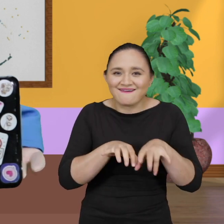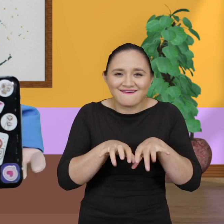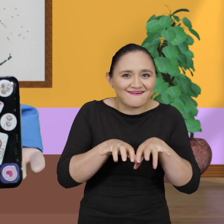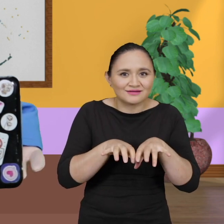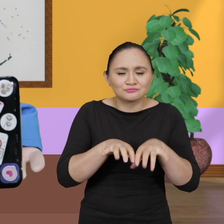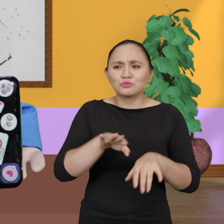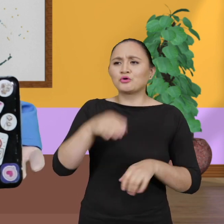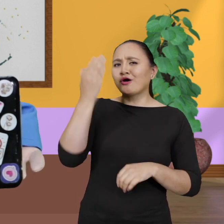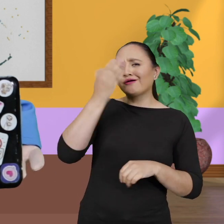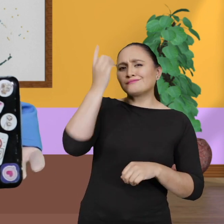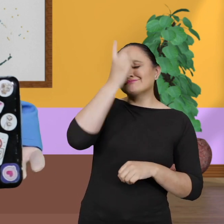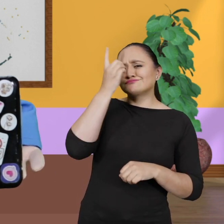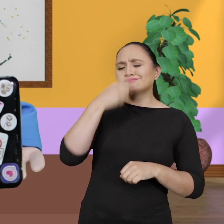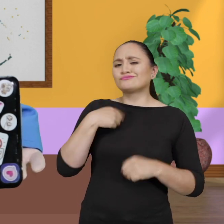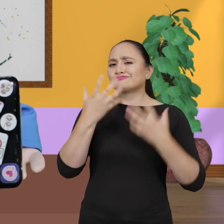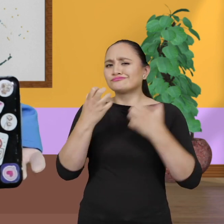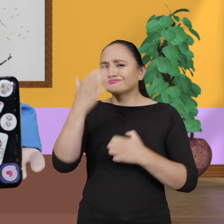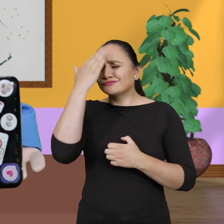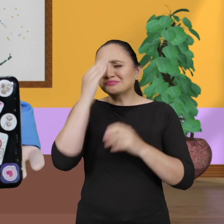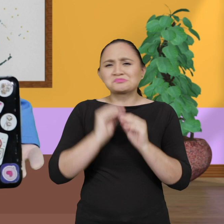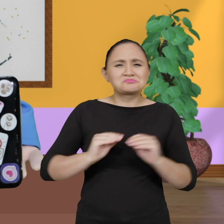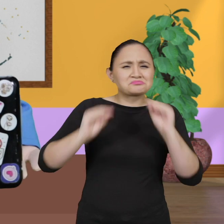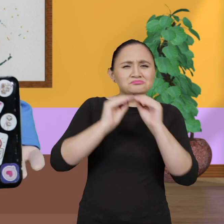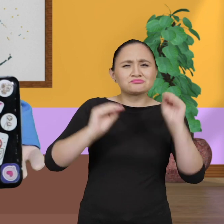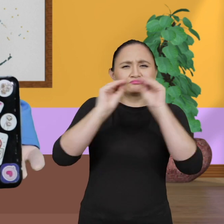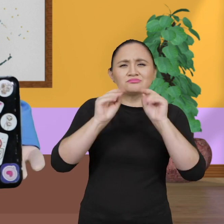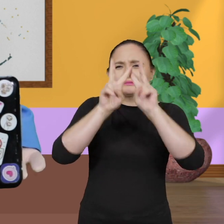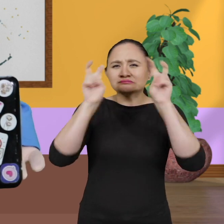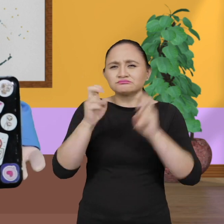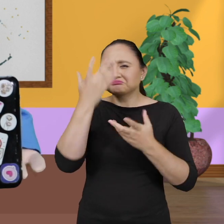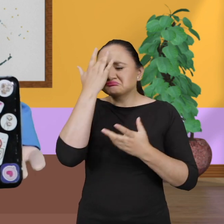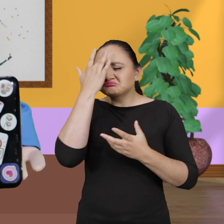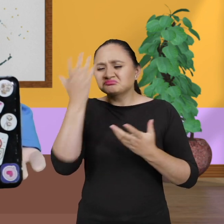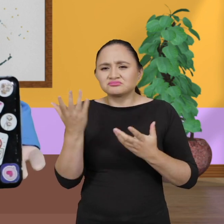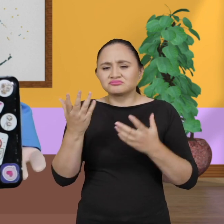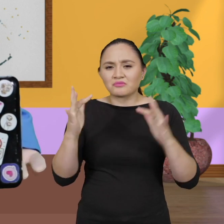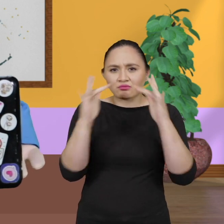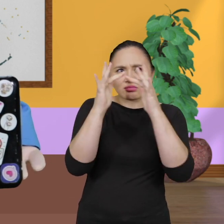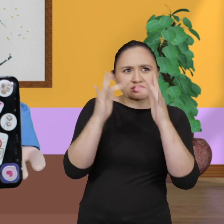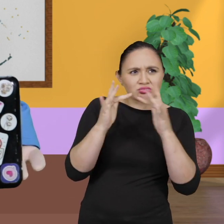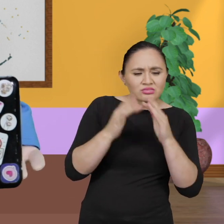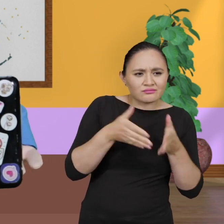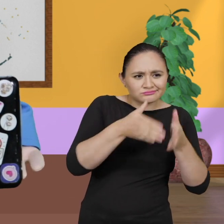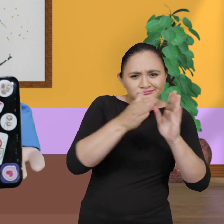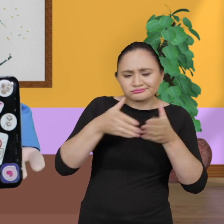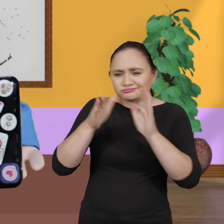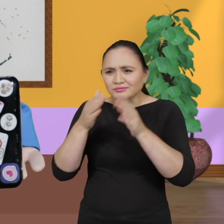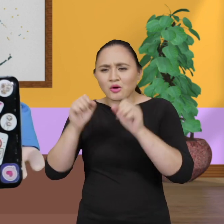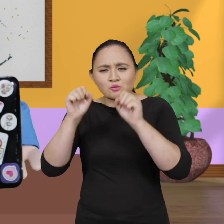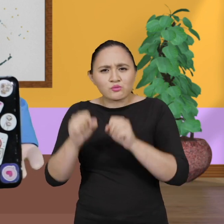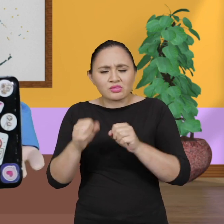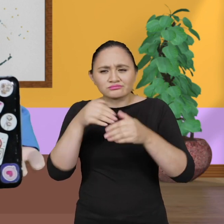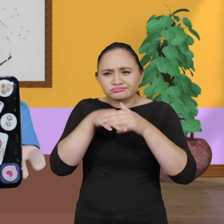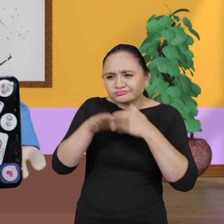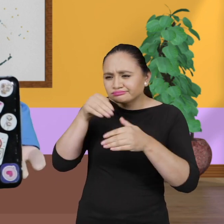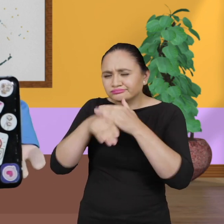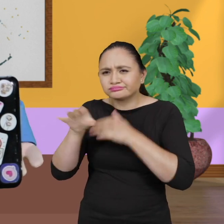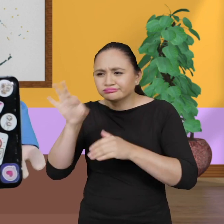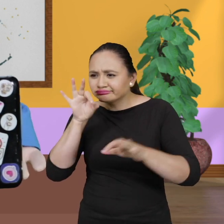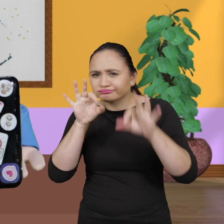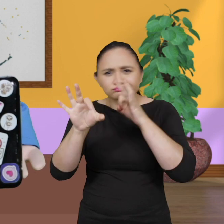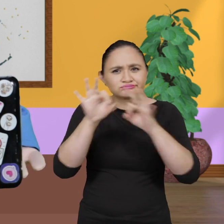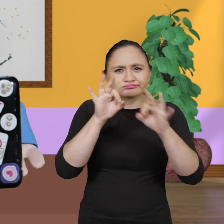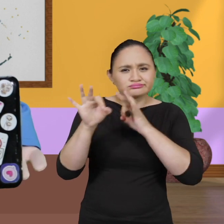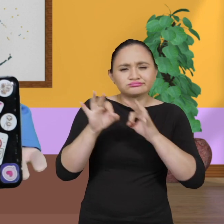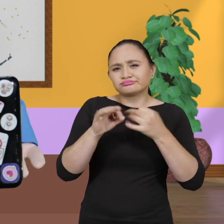divertido. ¡Profe Diana! ¡Yo quiero saber más! Quiero saber sobre qué canales digitales existen en los que se pueda